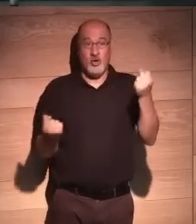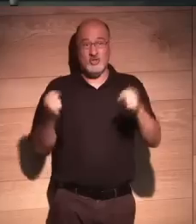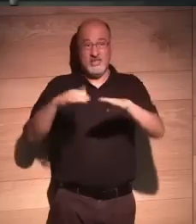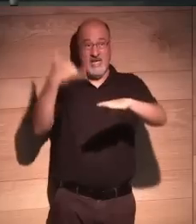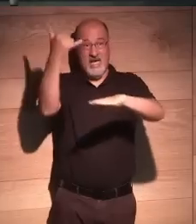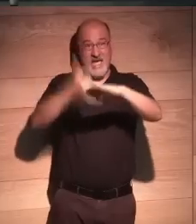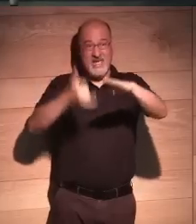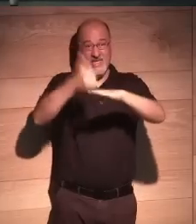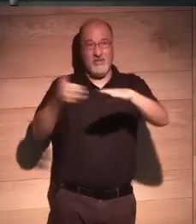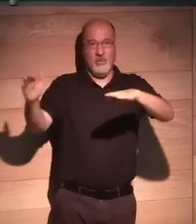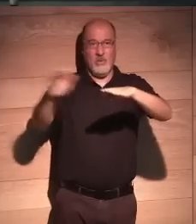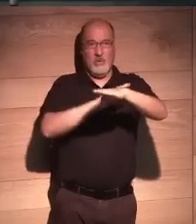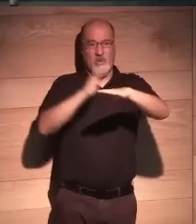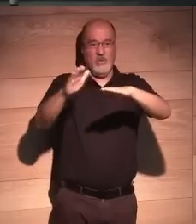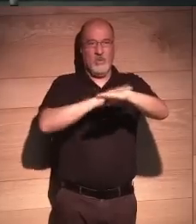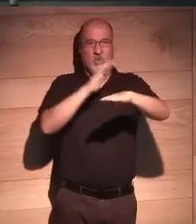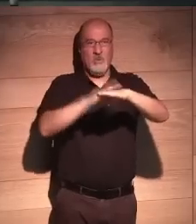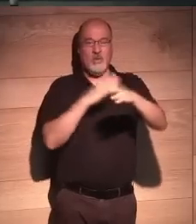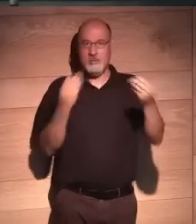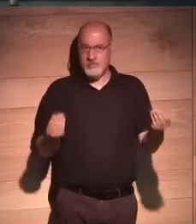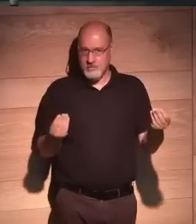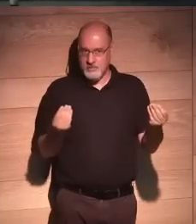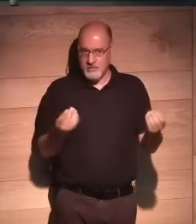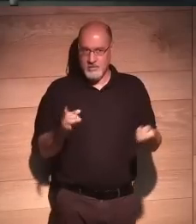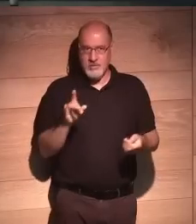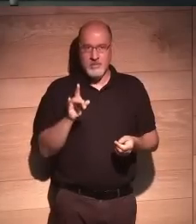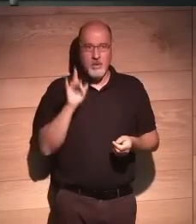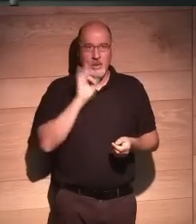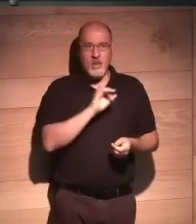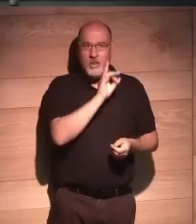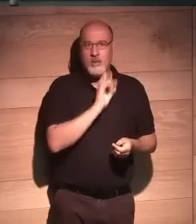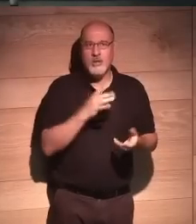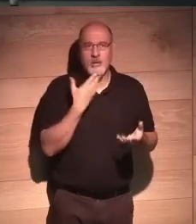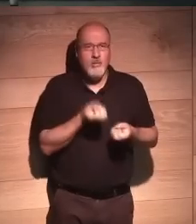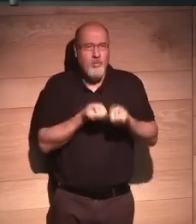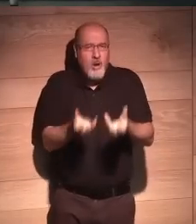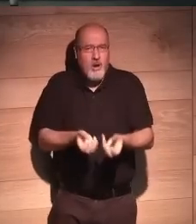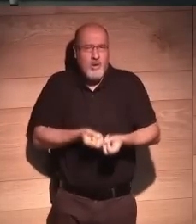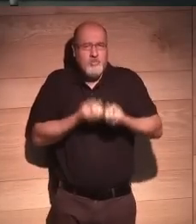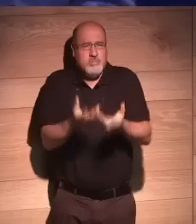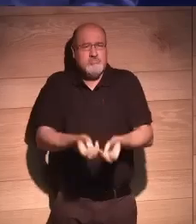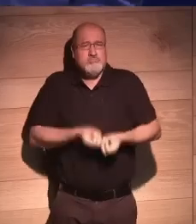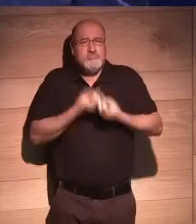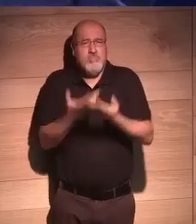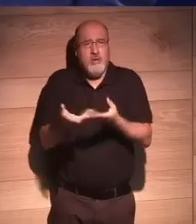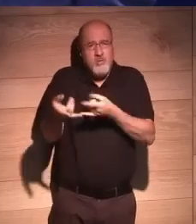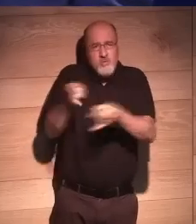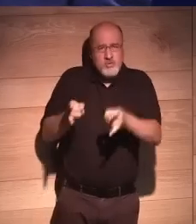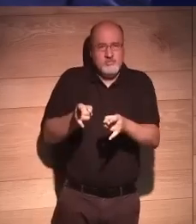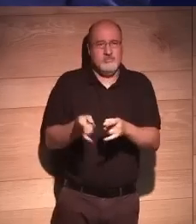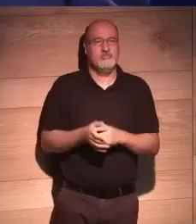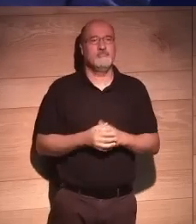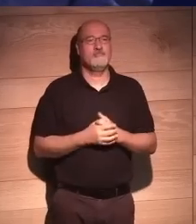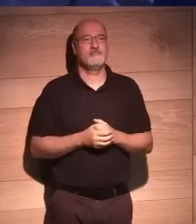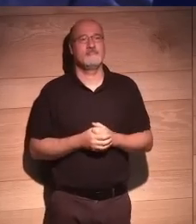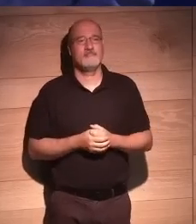parece. Oye, es fascinante. Es fascinante, y además, ¿no? Y cómo la hablan, qué claro, es que lo hacen al revés. claro. Pero fíjate, Porque lo Mariola, ruedan al esto revés.